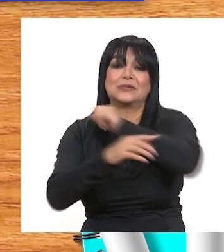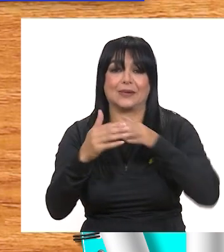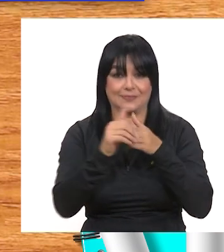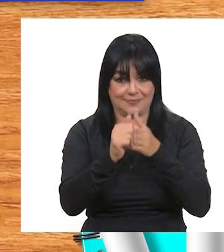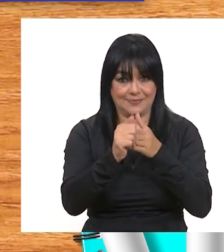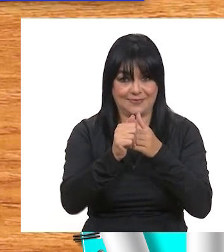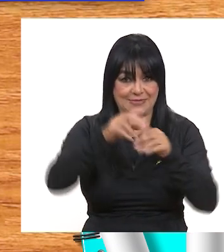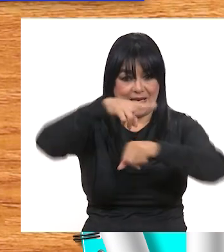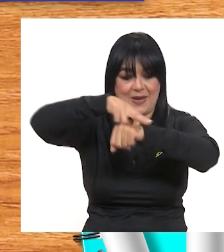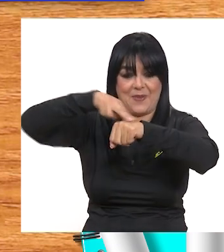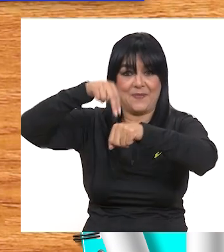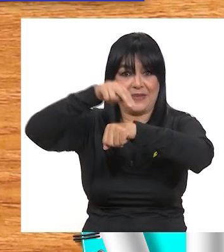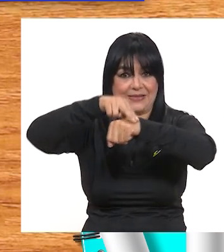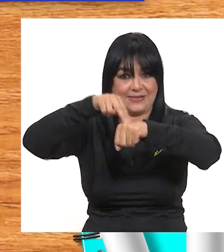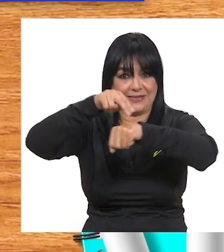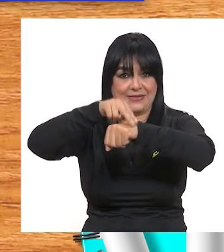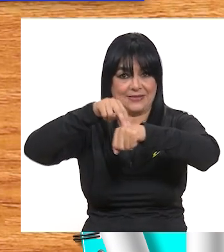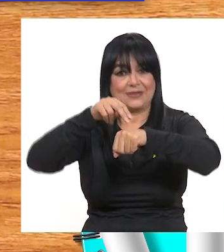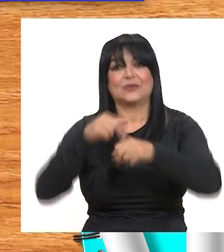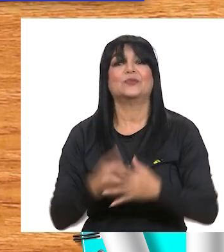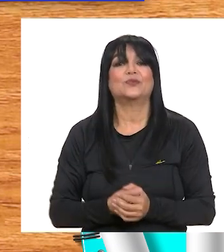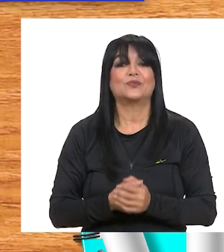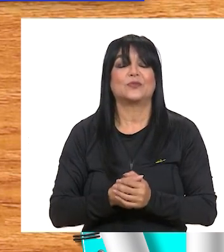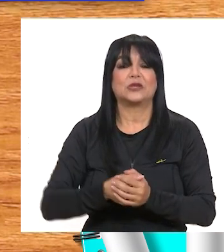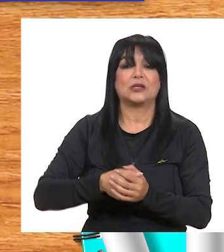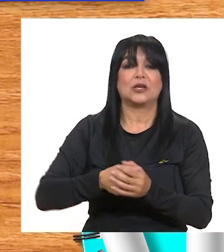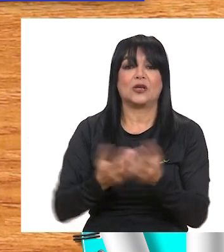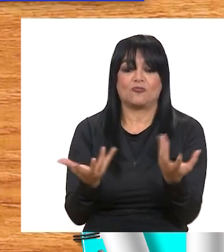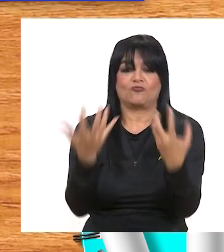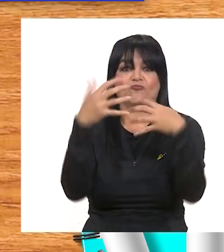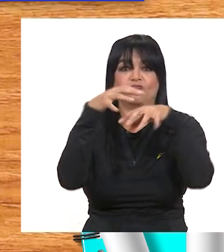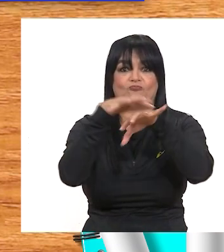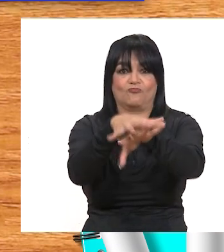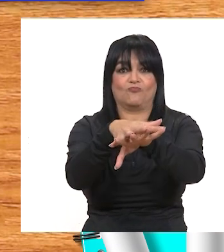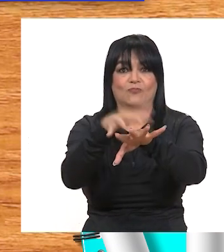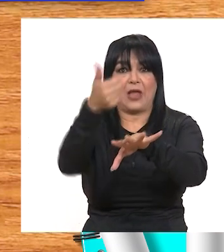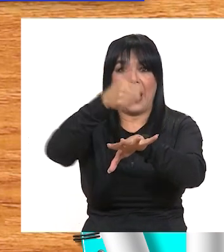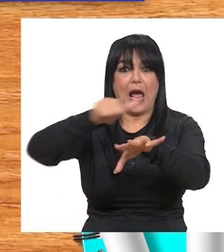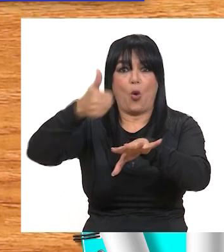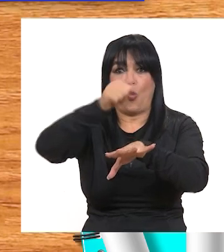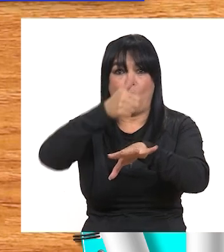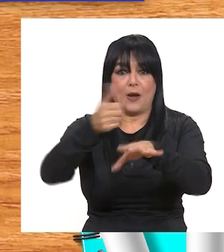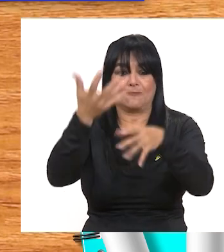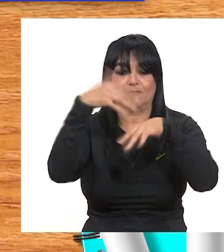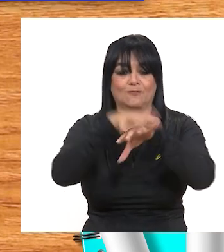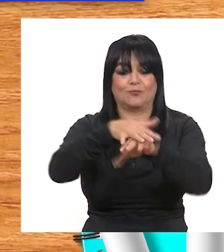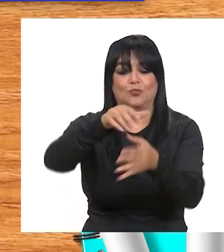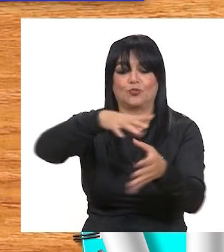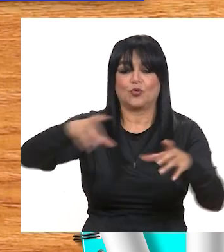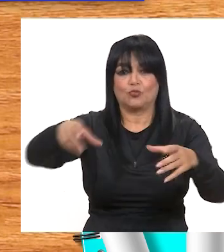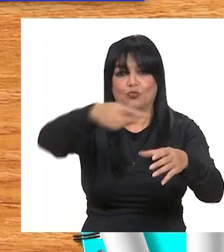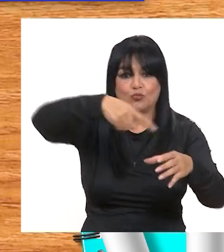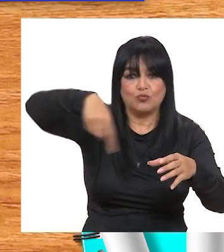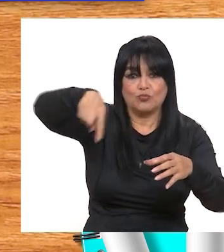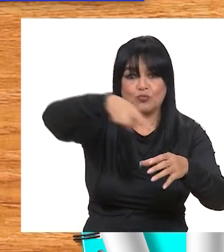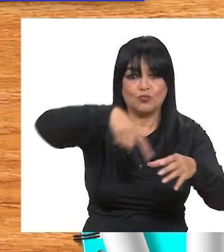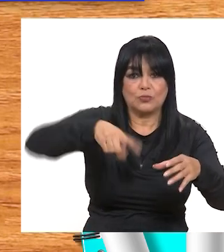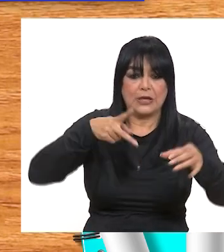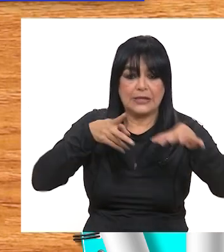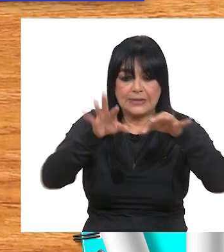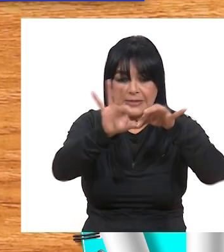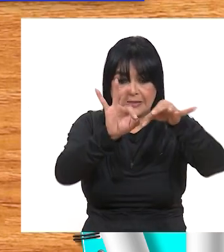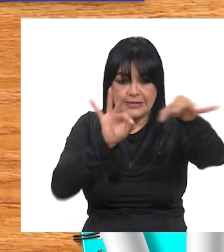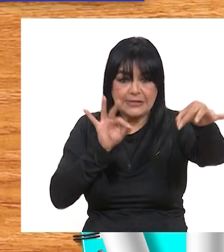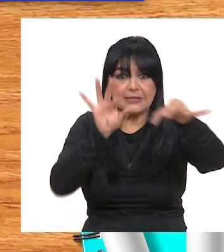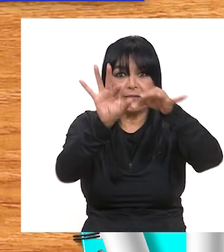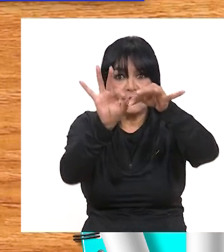plástica, masking tape. Mezcla el pegamento y el agua en un recipiente. Vamos a cortar